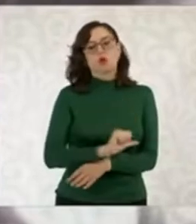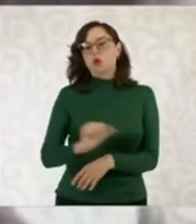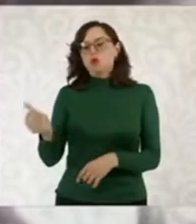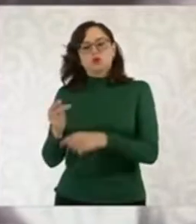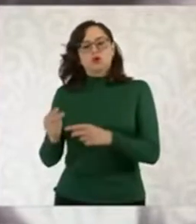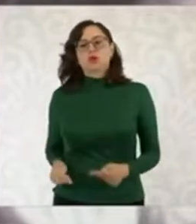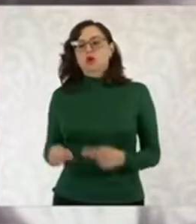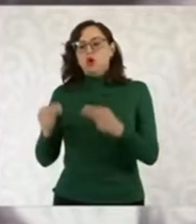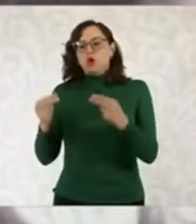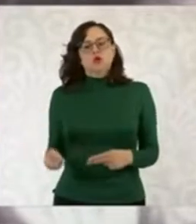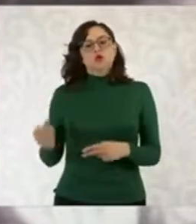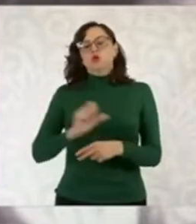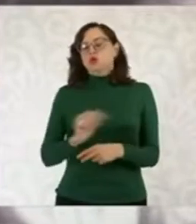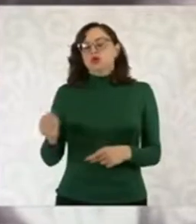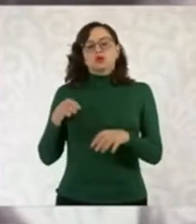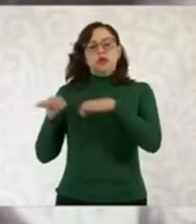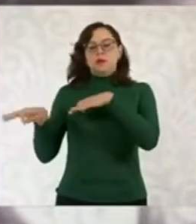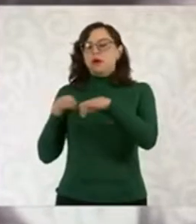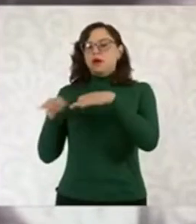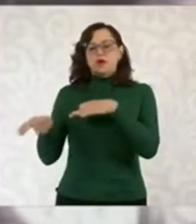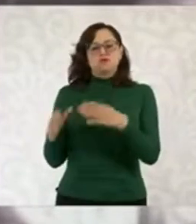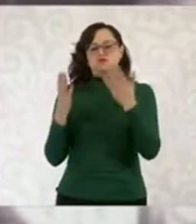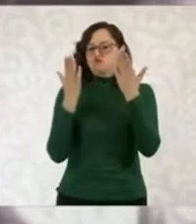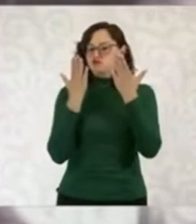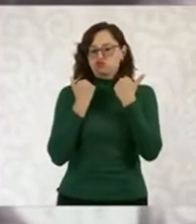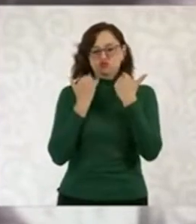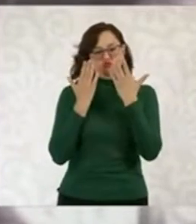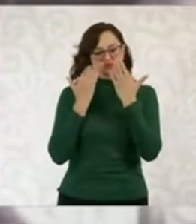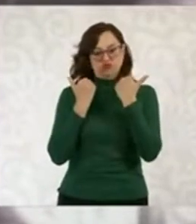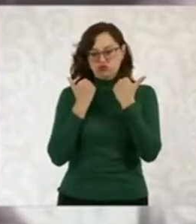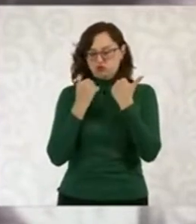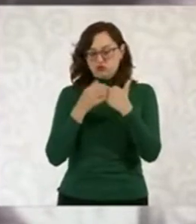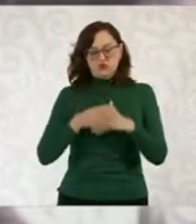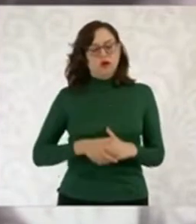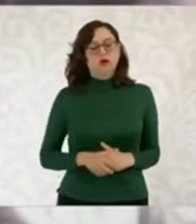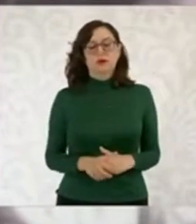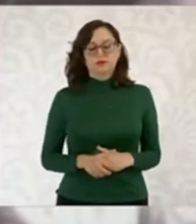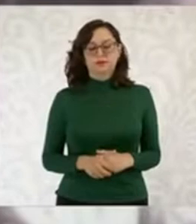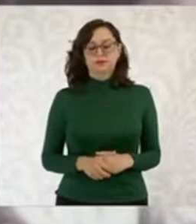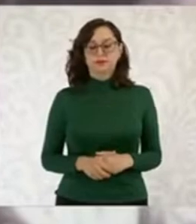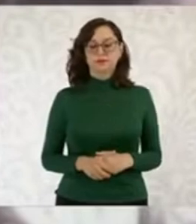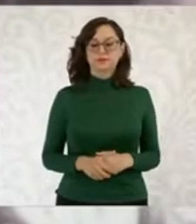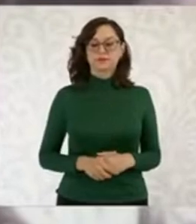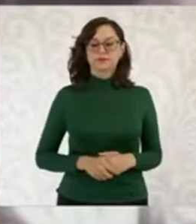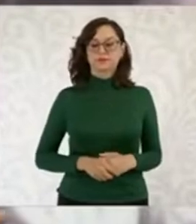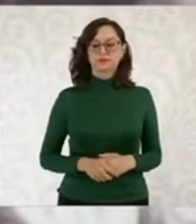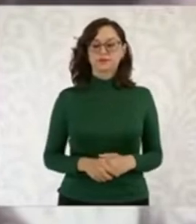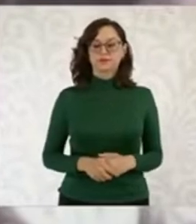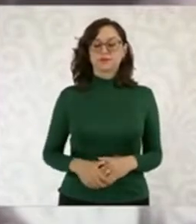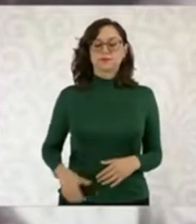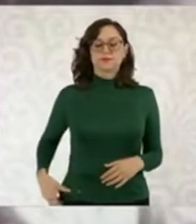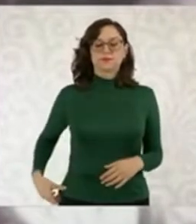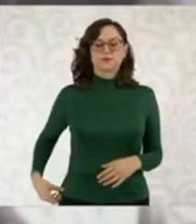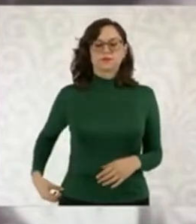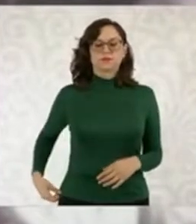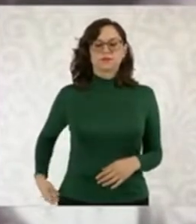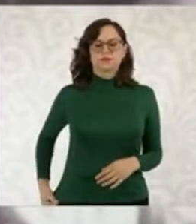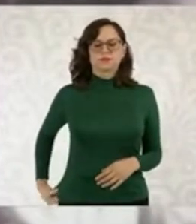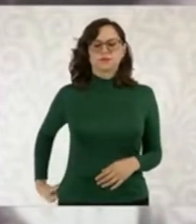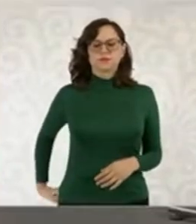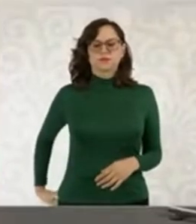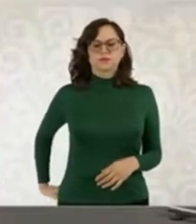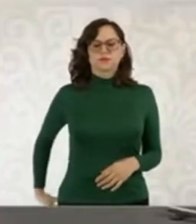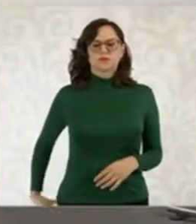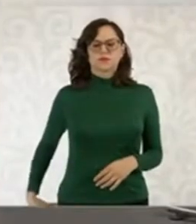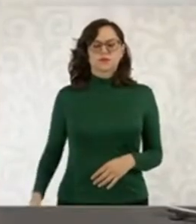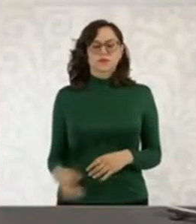de plataforma, es decir, que sea su fuente principal de ingresos. La que sigue,